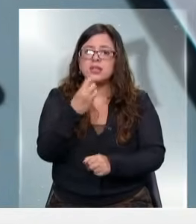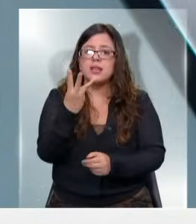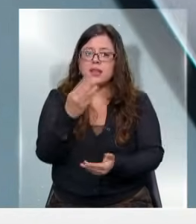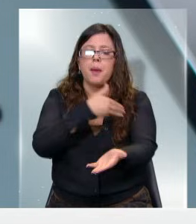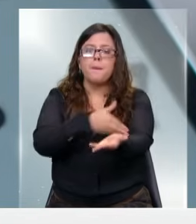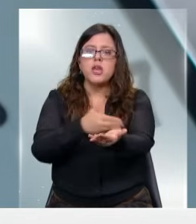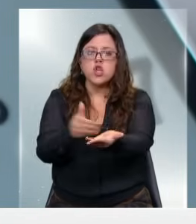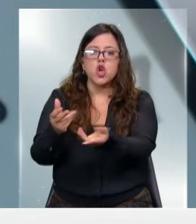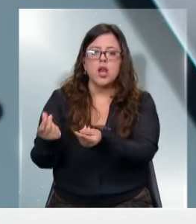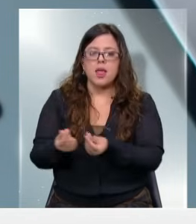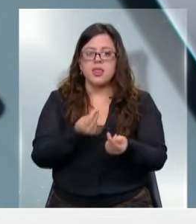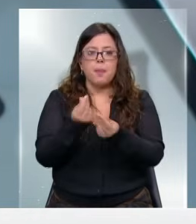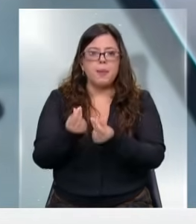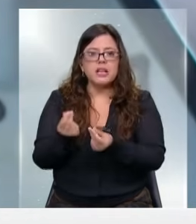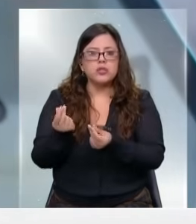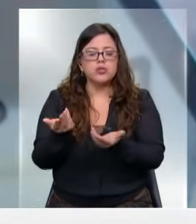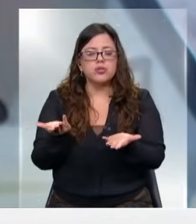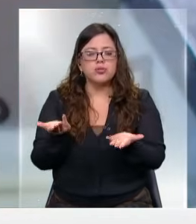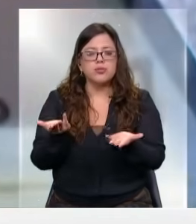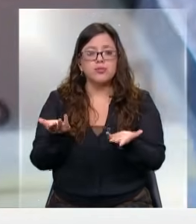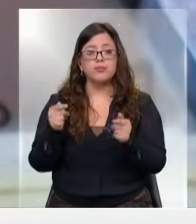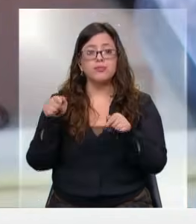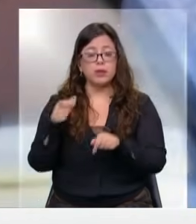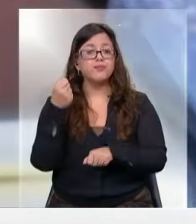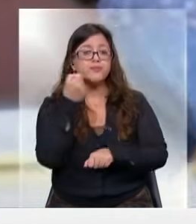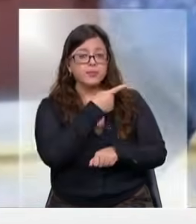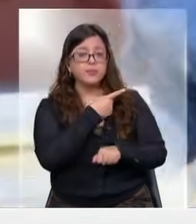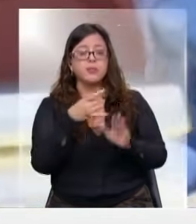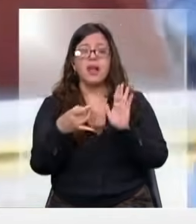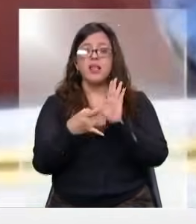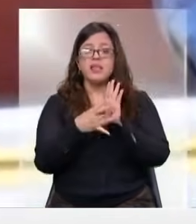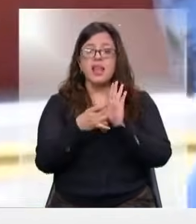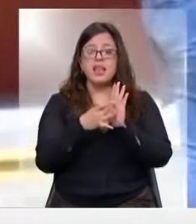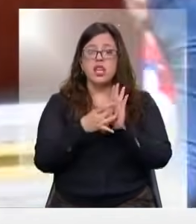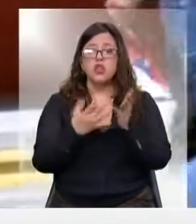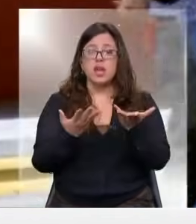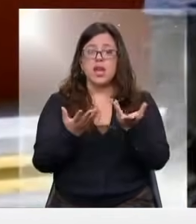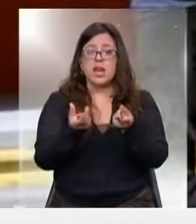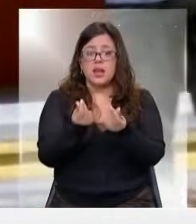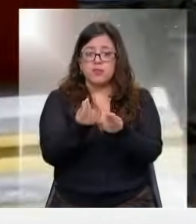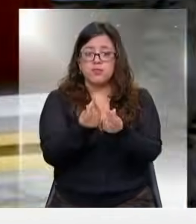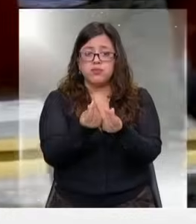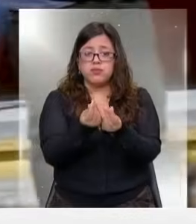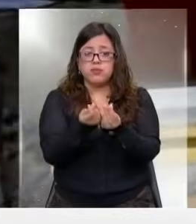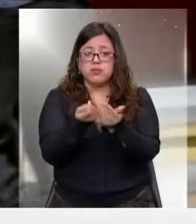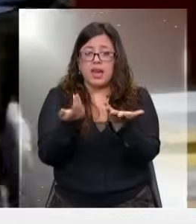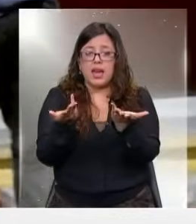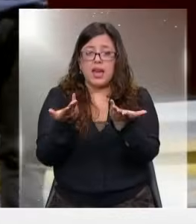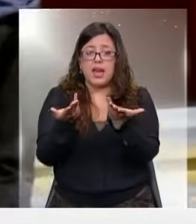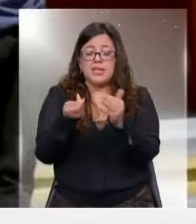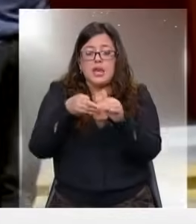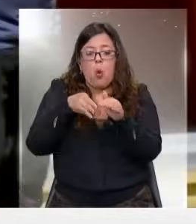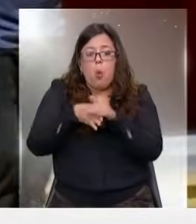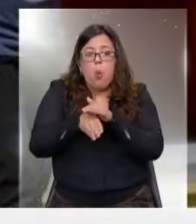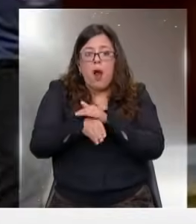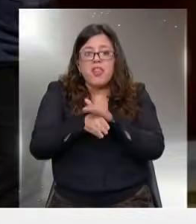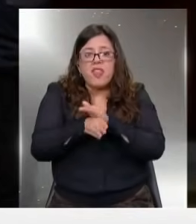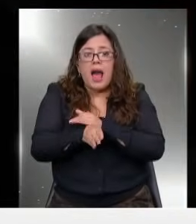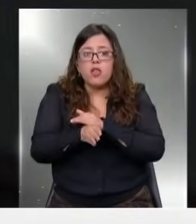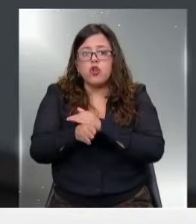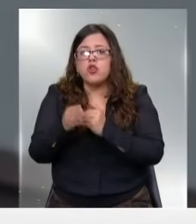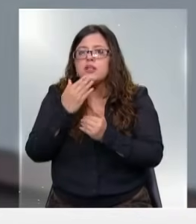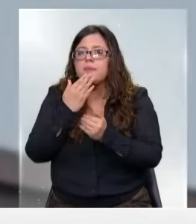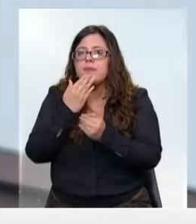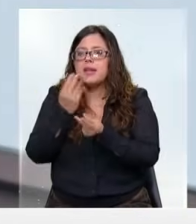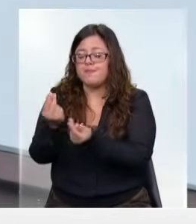millones de pesos. Está acusado de los delitos de cohecho, lavado de activos y enriquecimiento ilícito.